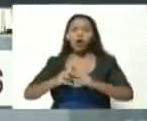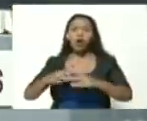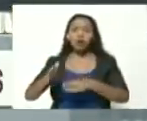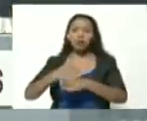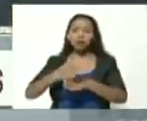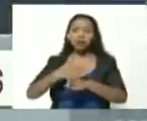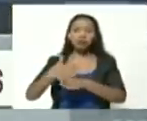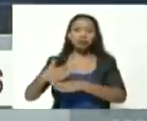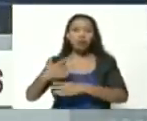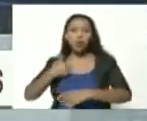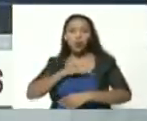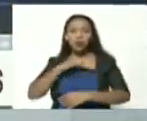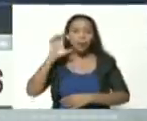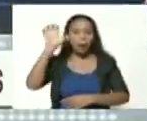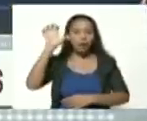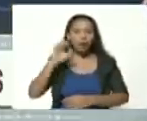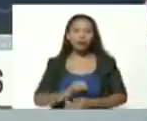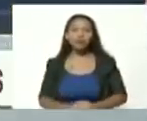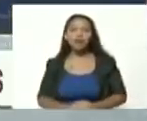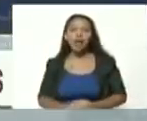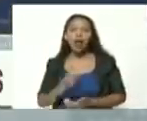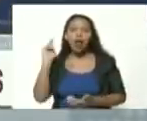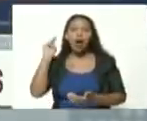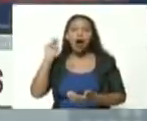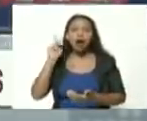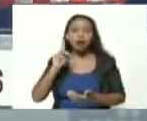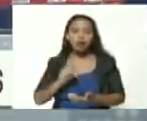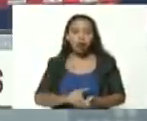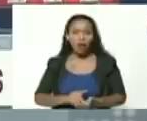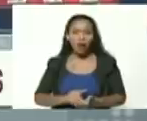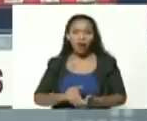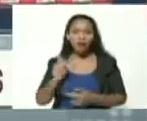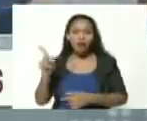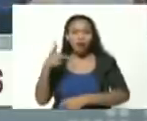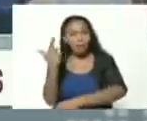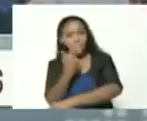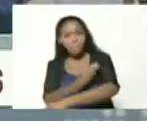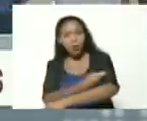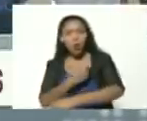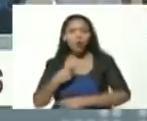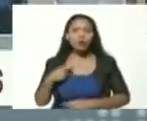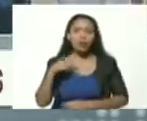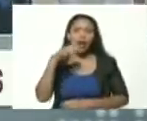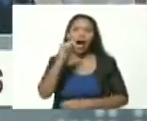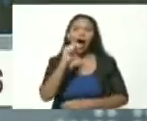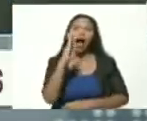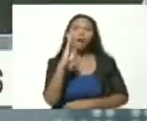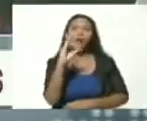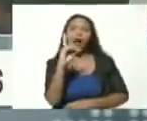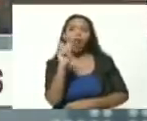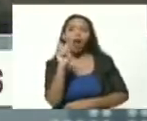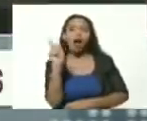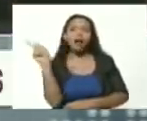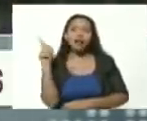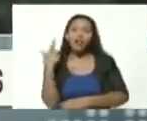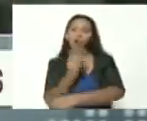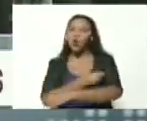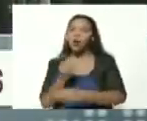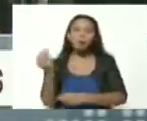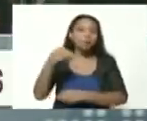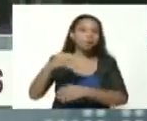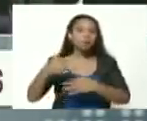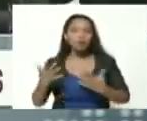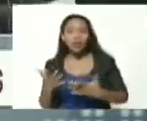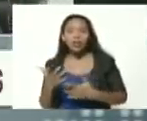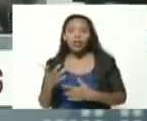compartir con nuestra patria la llegada de estas dosis de la vacuna Abdala. Una vacuna que además